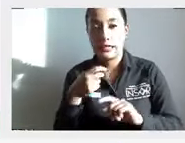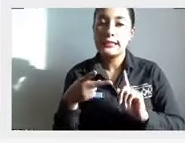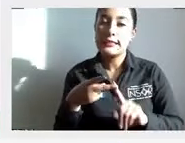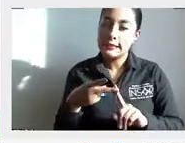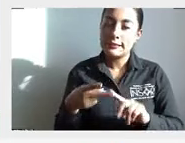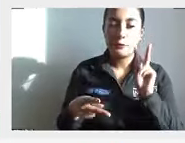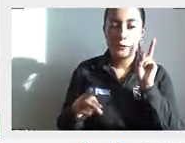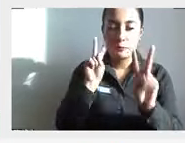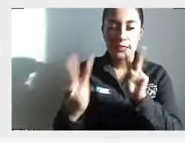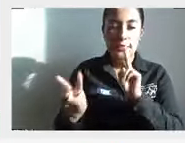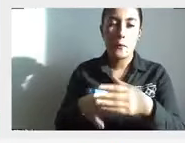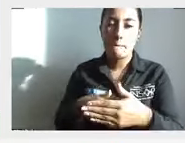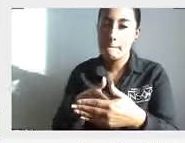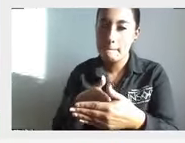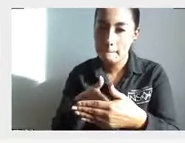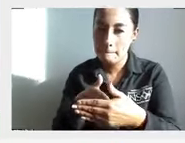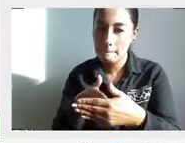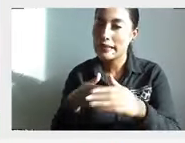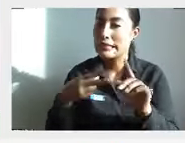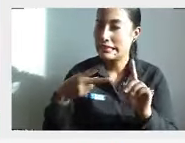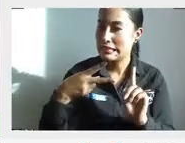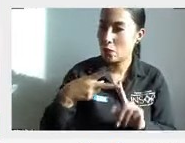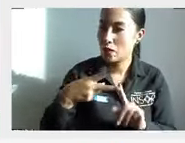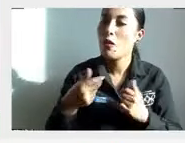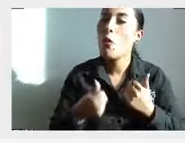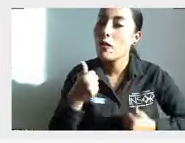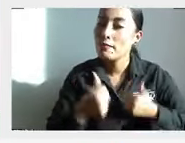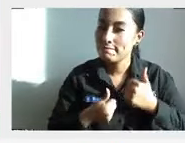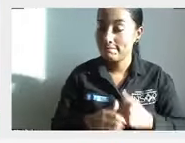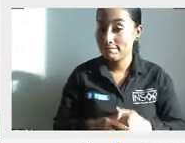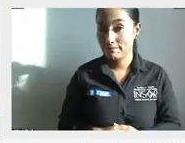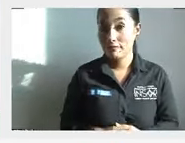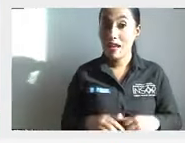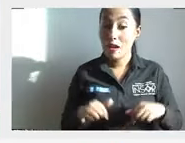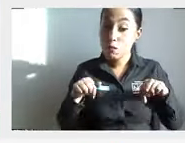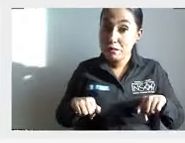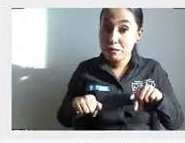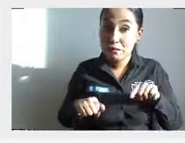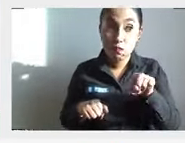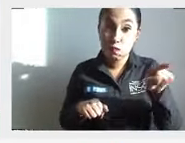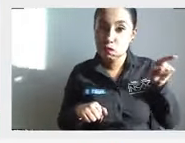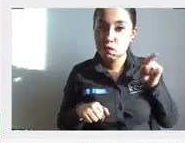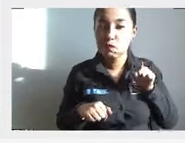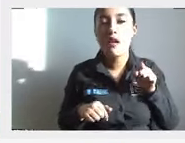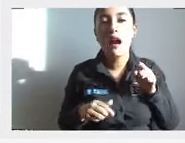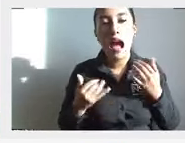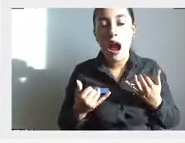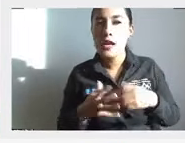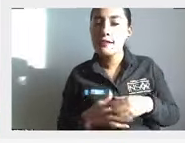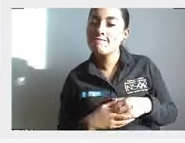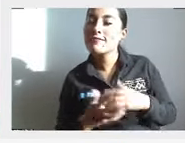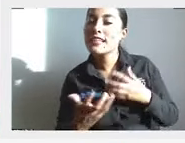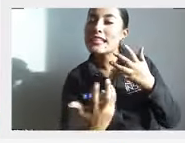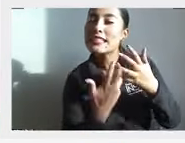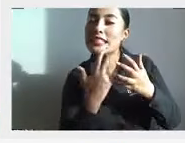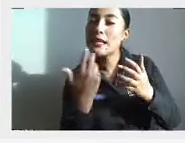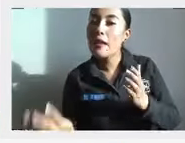visto como una barrera es que en este momento mucho del sistema educativo ha